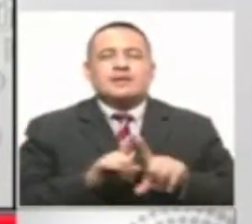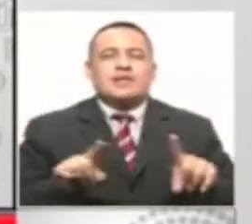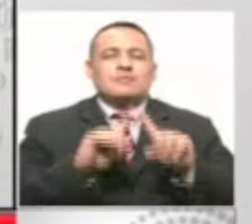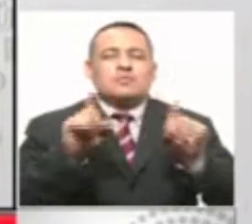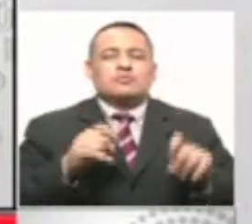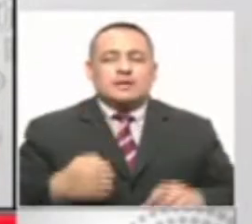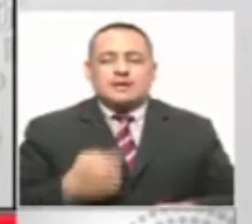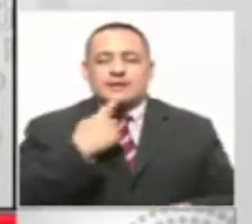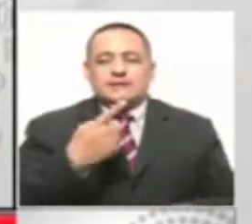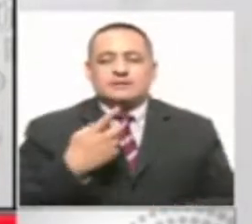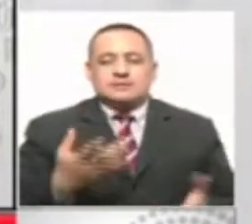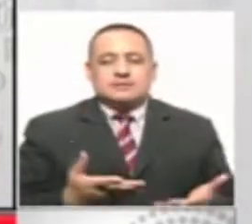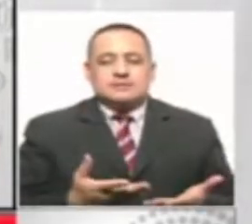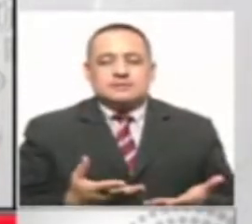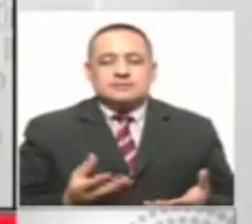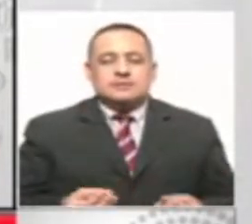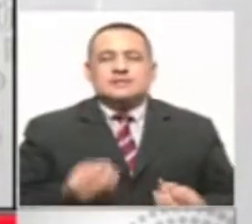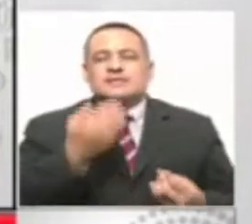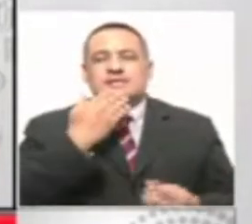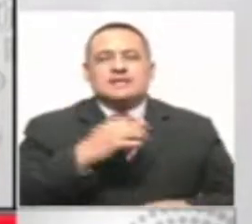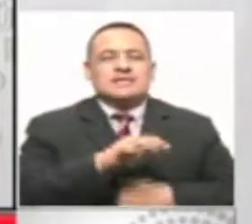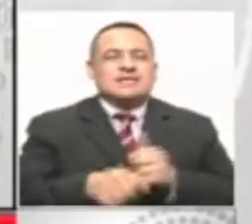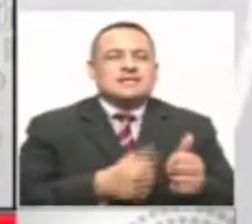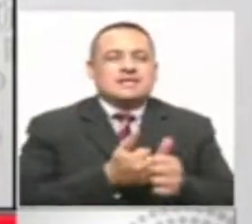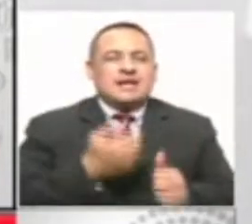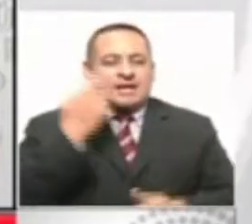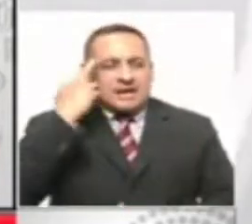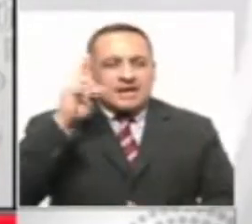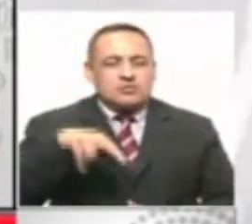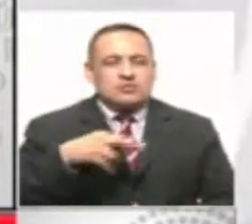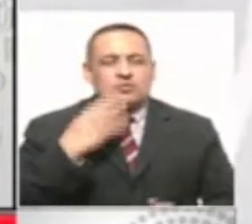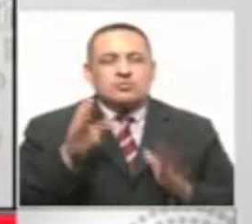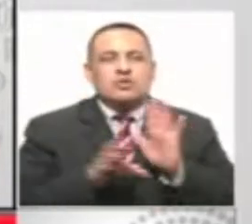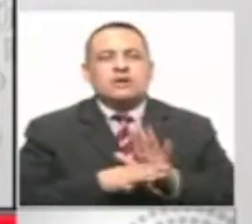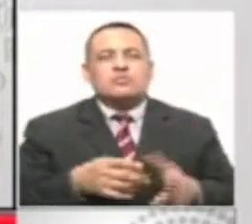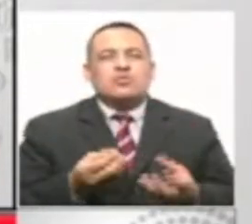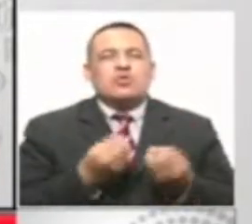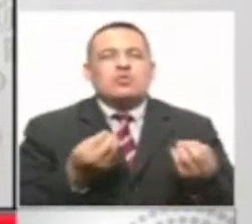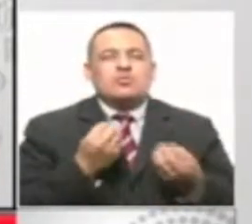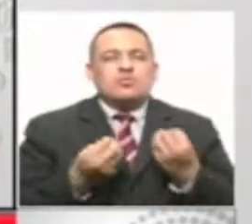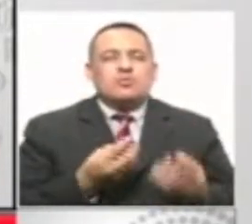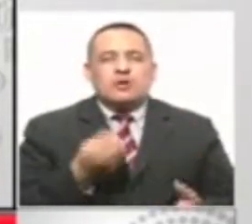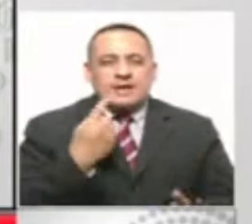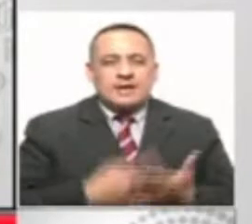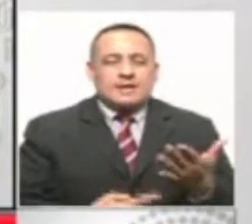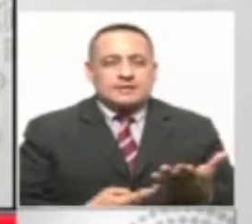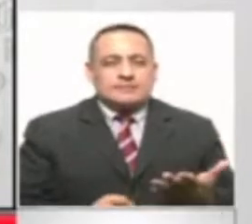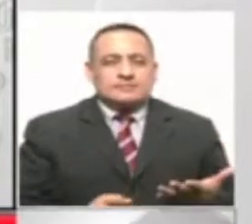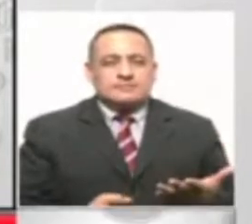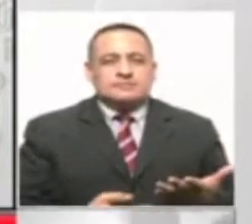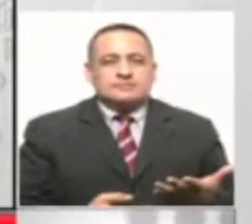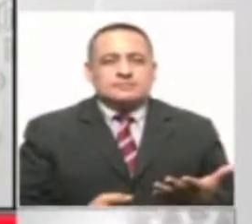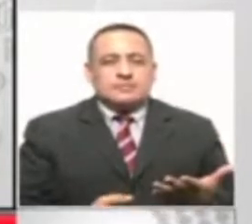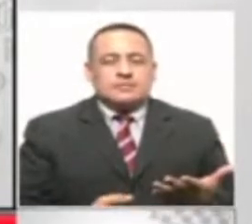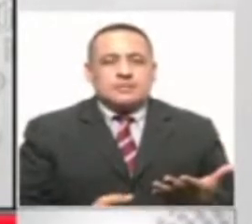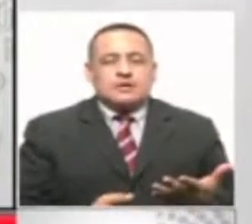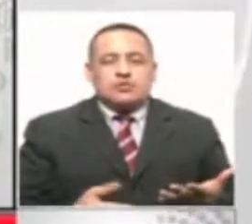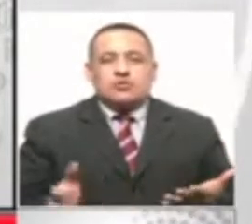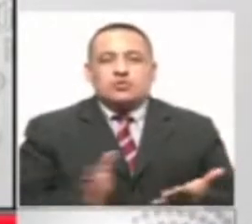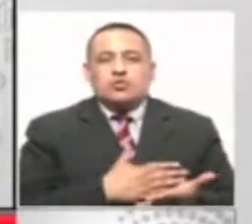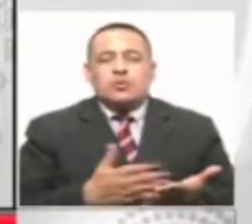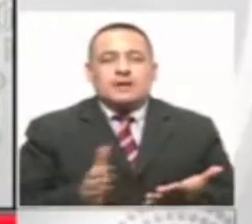es, ¿cuál es la razón, causa o motivo? Es decir, no